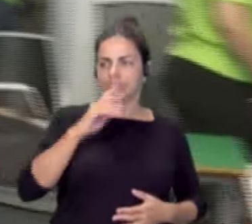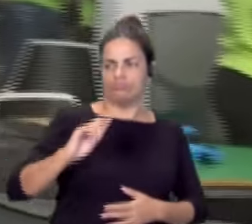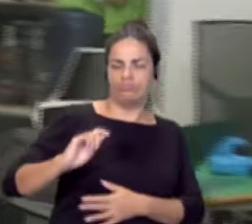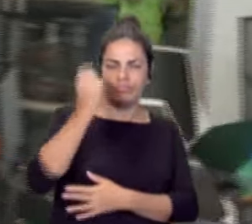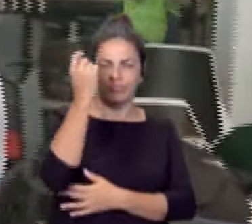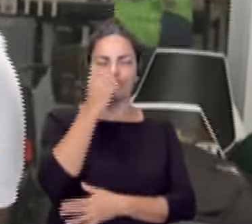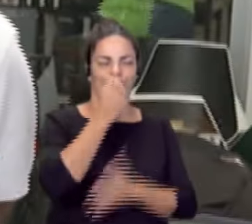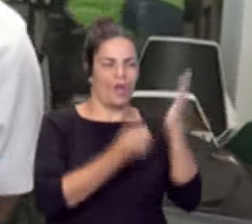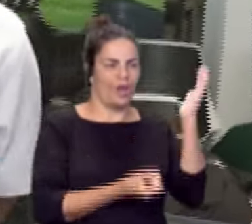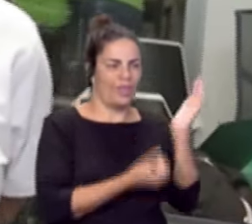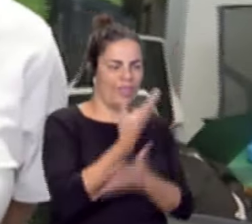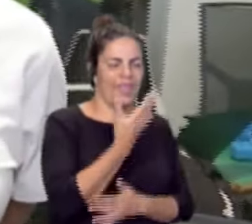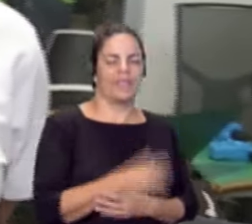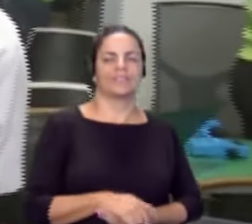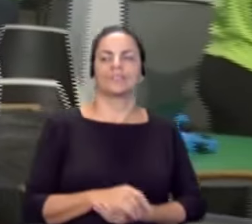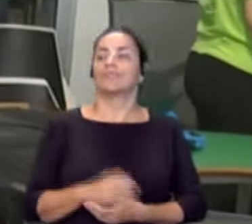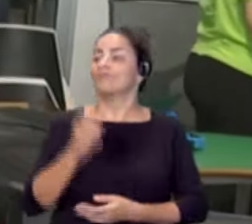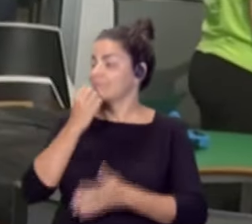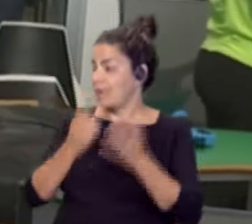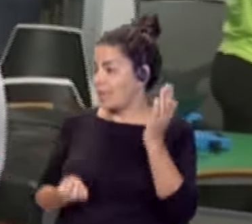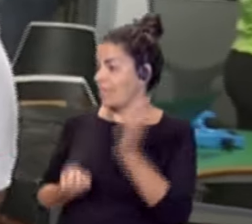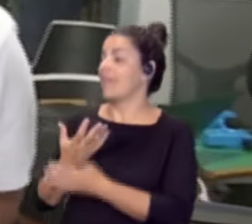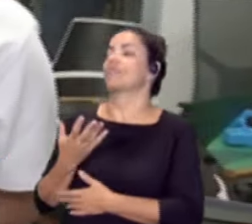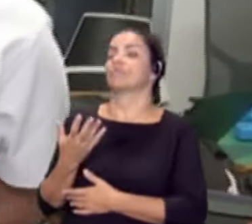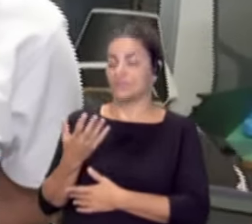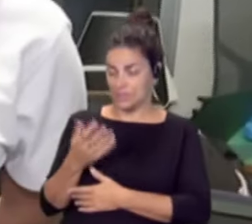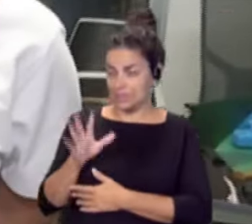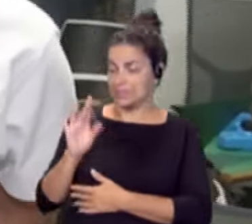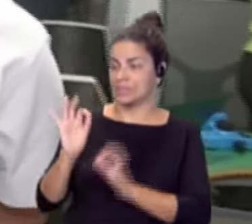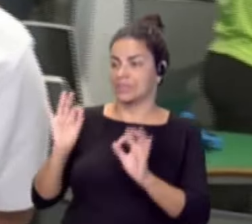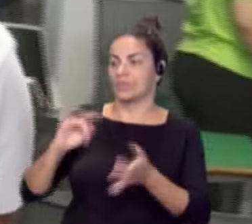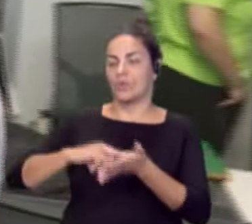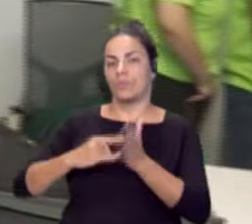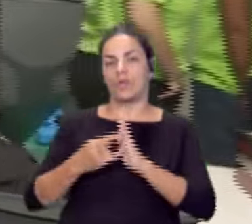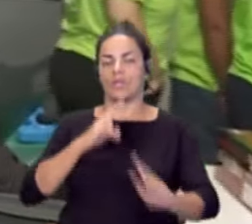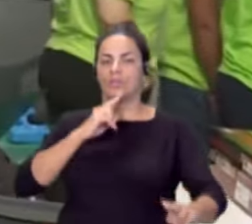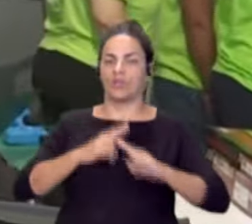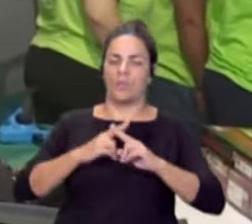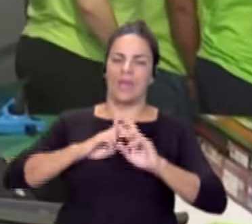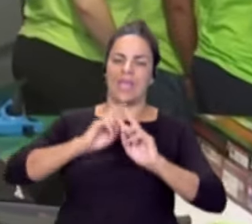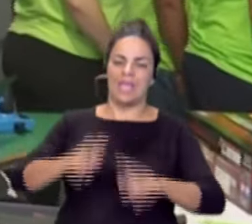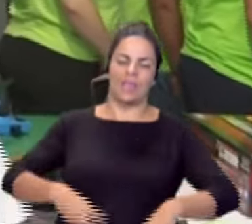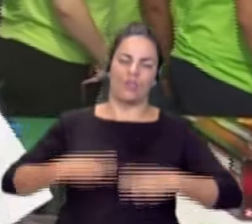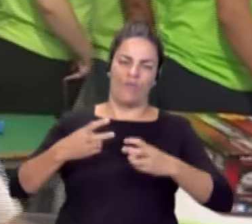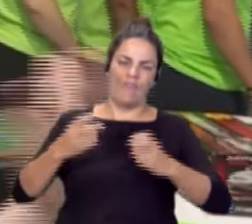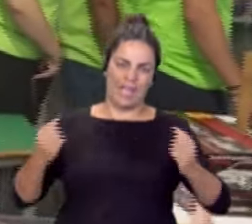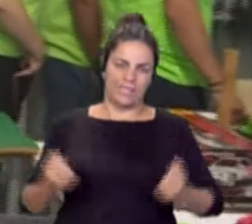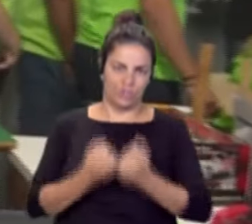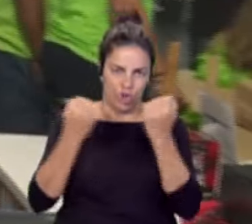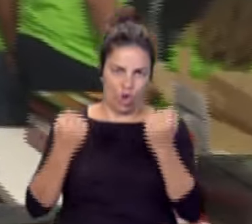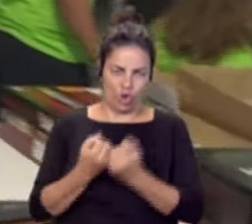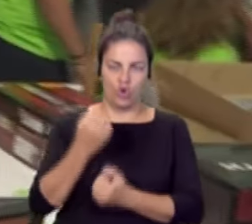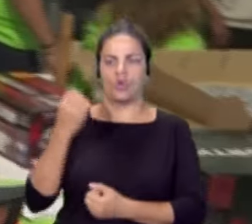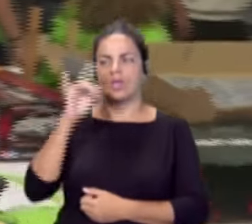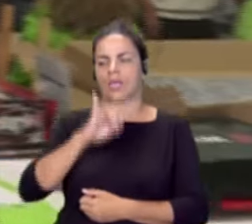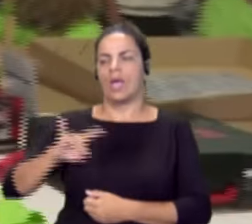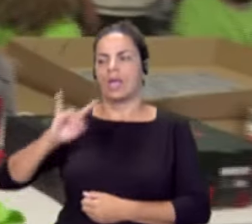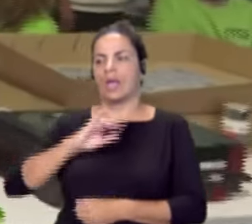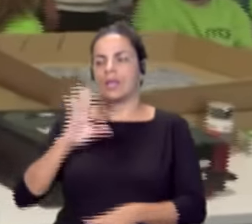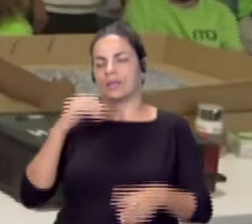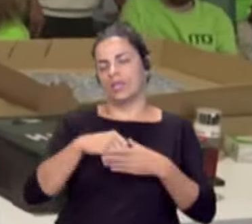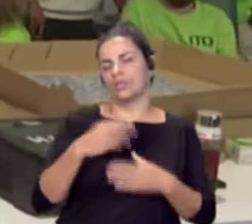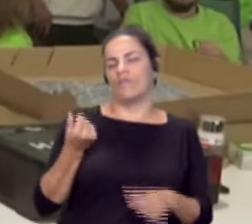Buenos días. Muy buenos días. Pues efectivamente se trata de un proyecto que se llama Innovación Canarias, en el que, bueno, está en el marco de una financiación europea